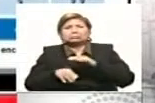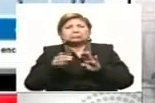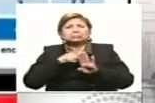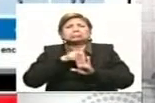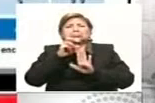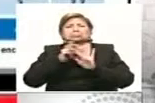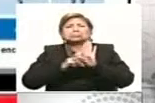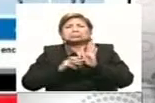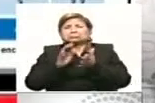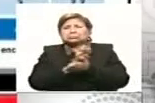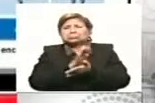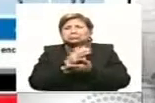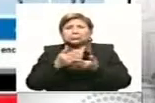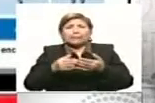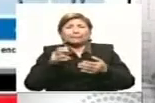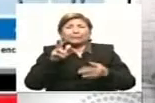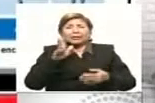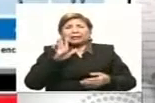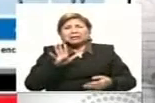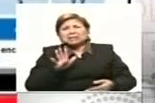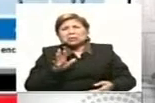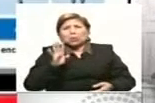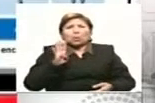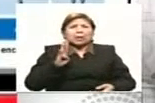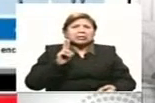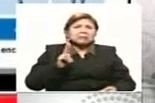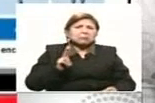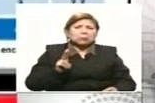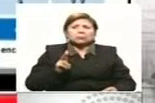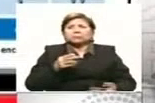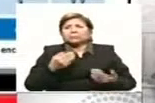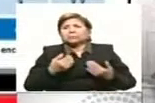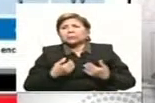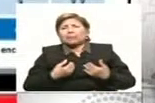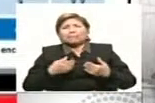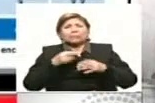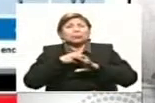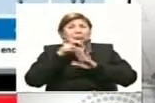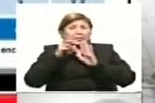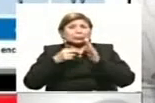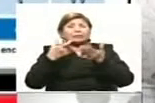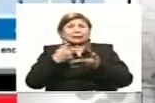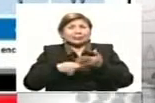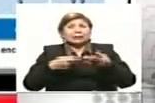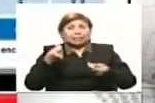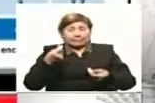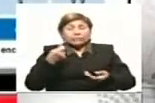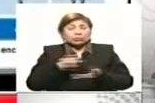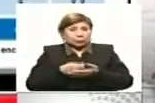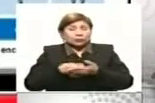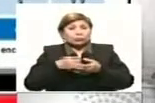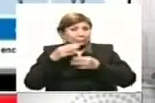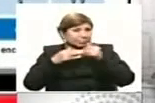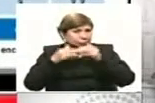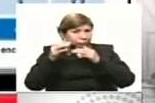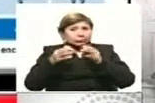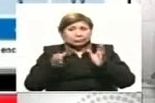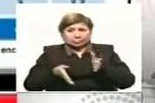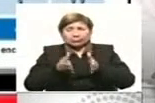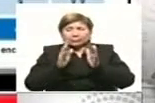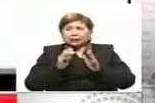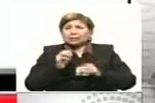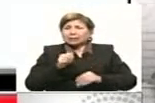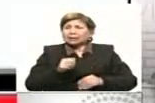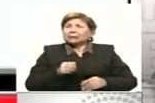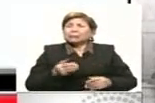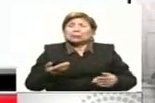que tienen estos 35, estos 42 proyectos tienen presupuesto para seguir avanzando. La que sigue.